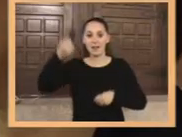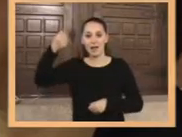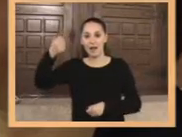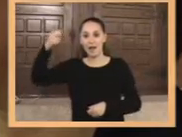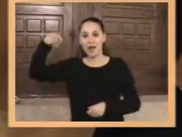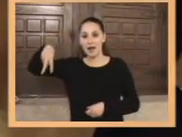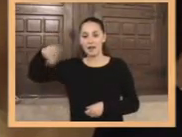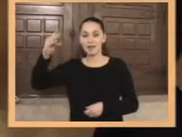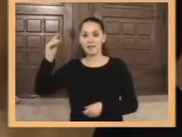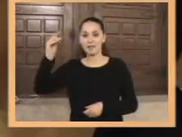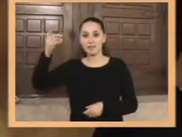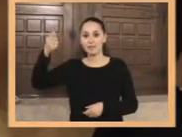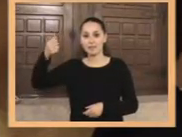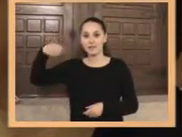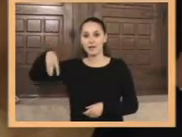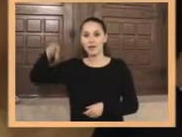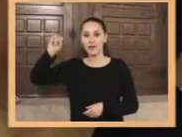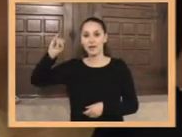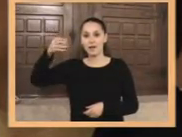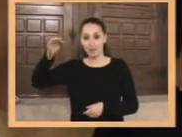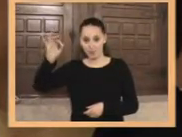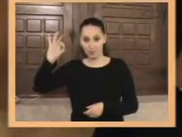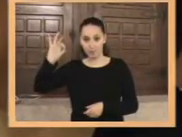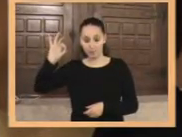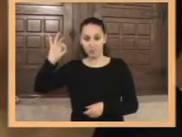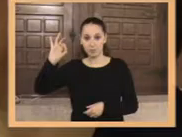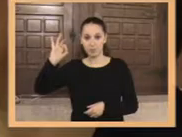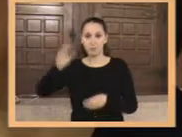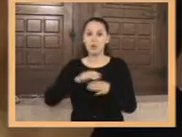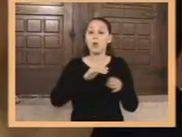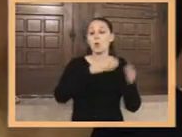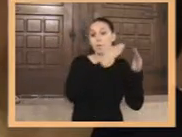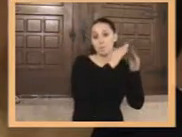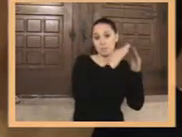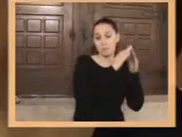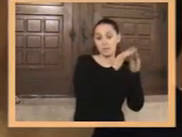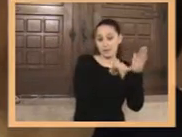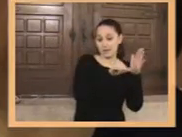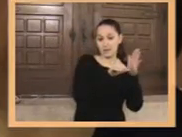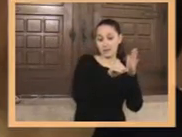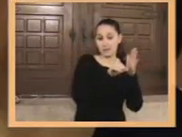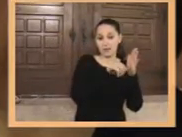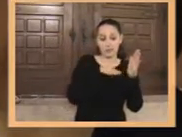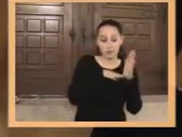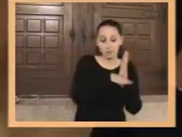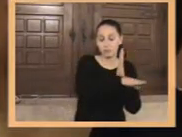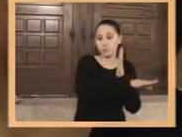considerablemente el acerado, ¿no?, de una vivienda anexa precisamente a la muralla.